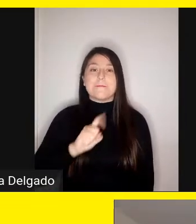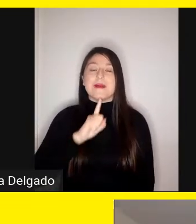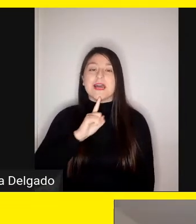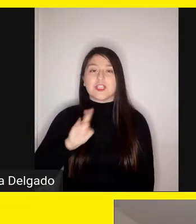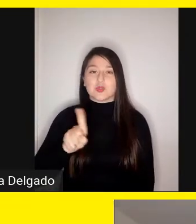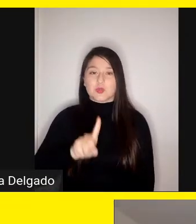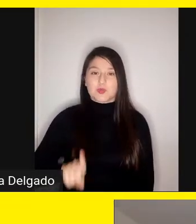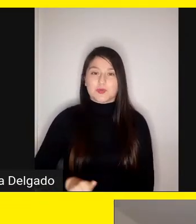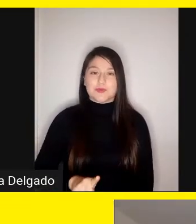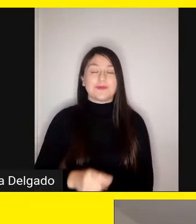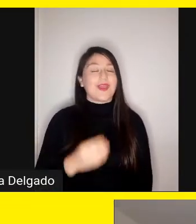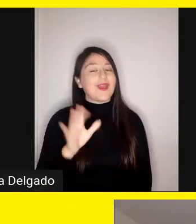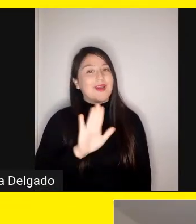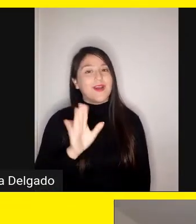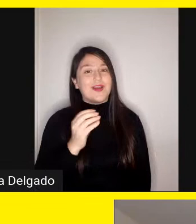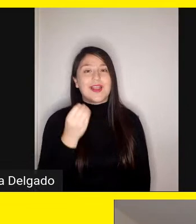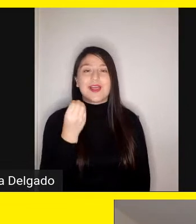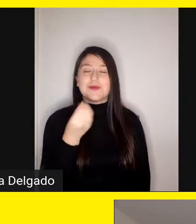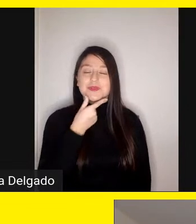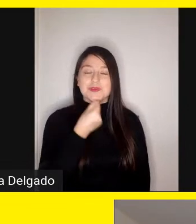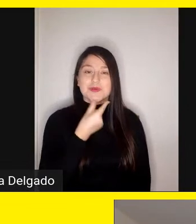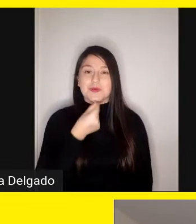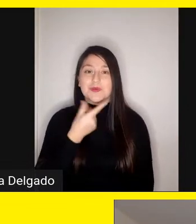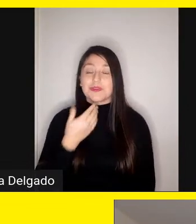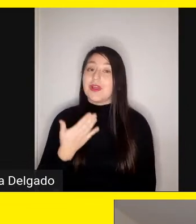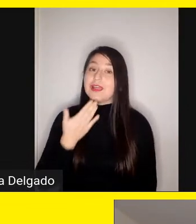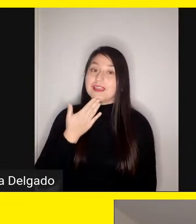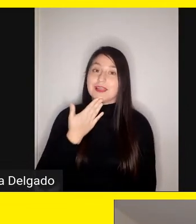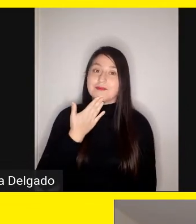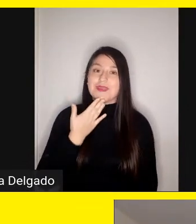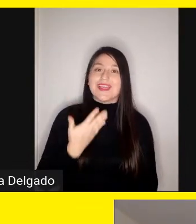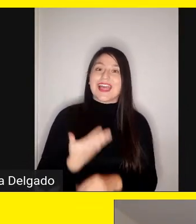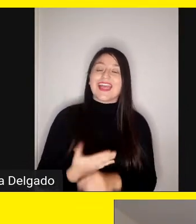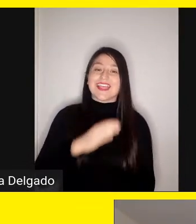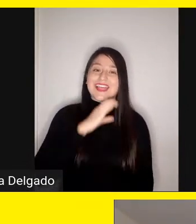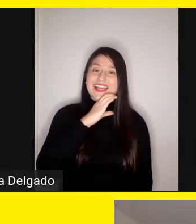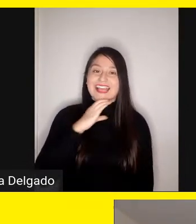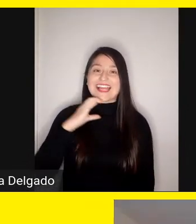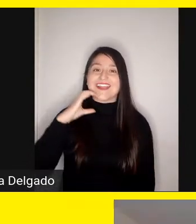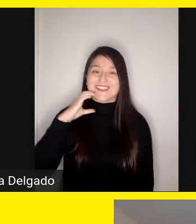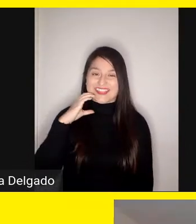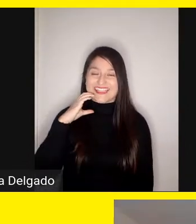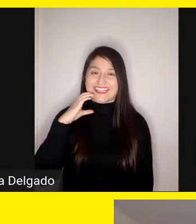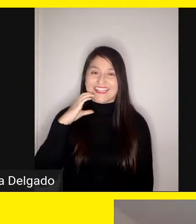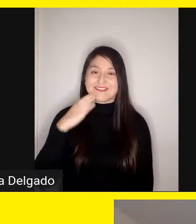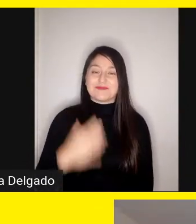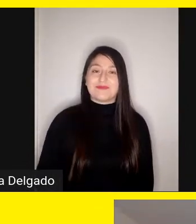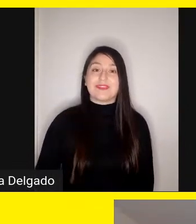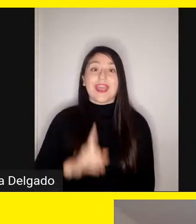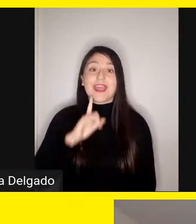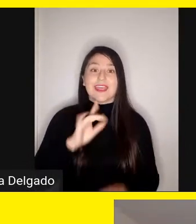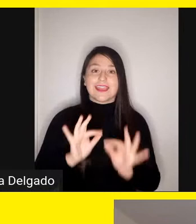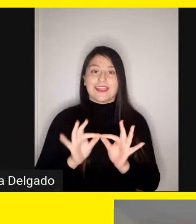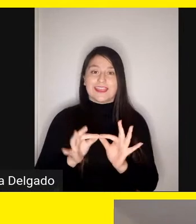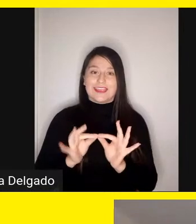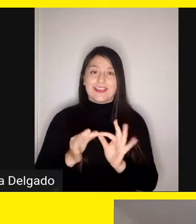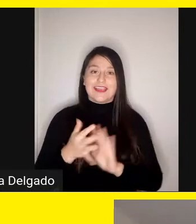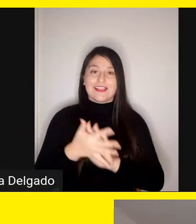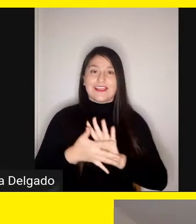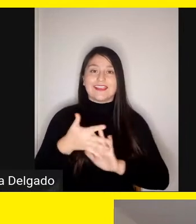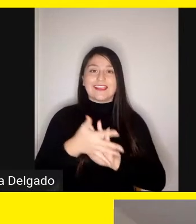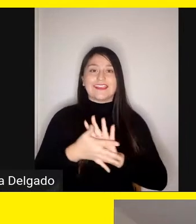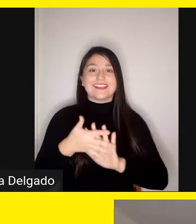Alejandra. Gracias. También tenemos en escena a Camila Delgado, quien es intérprete en lengua de